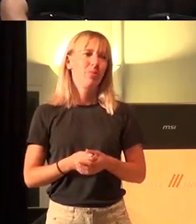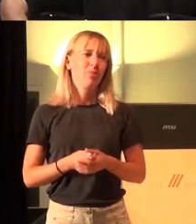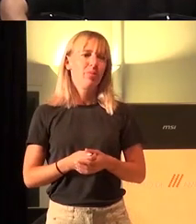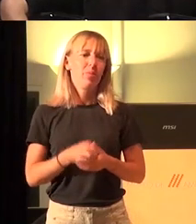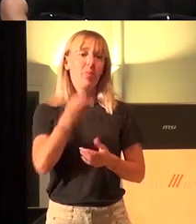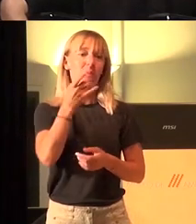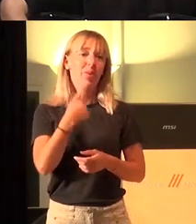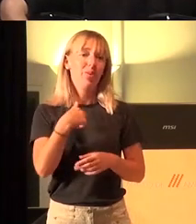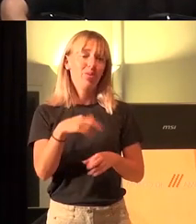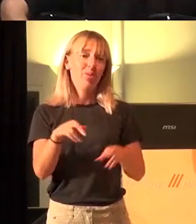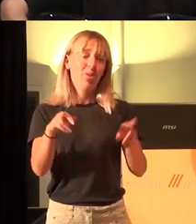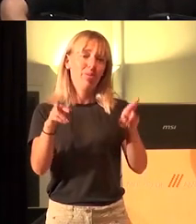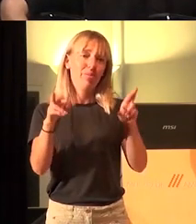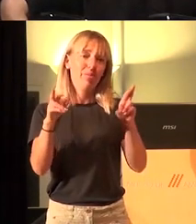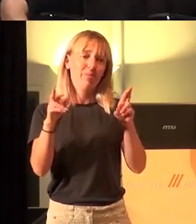Bueno,